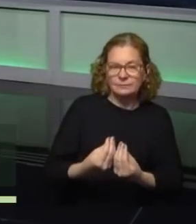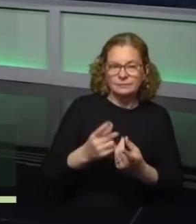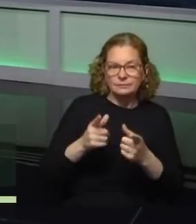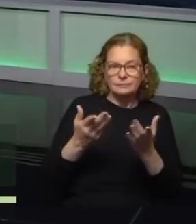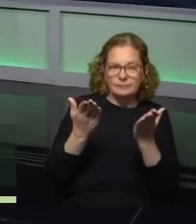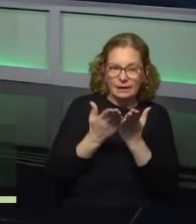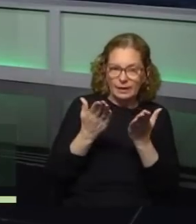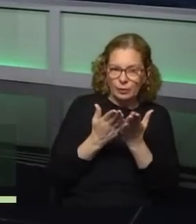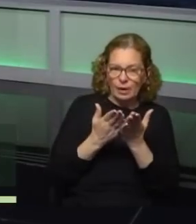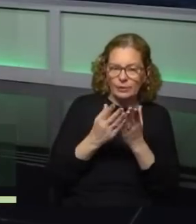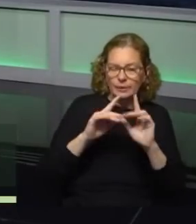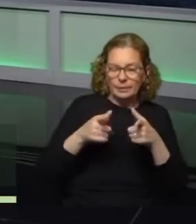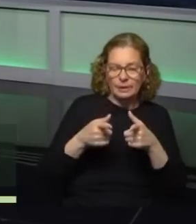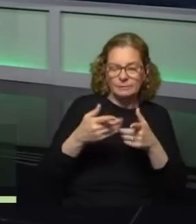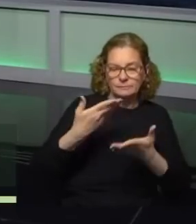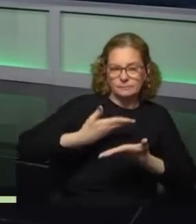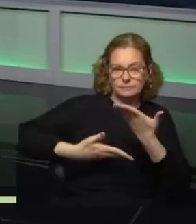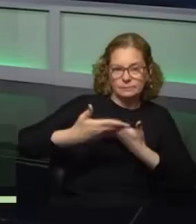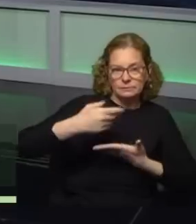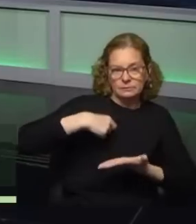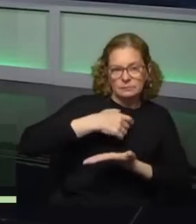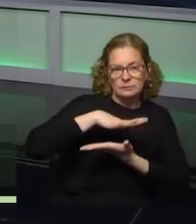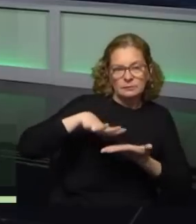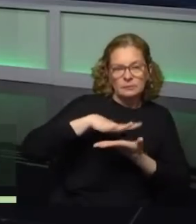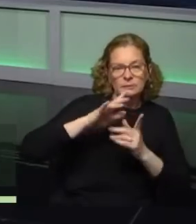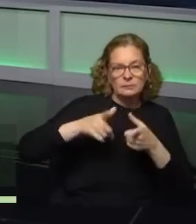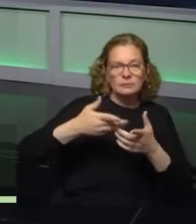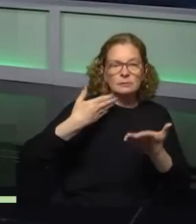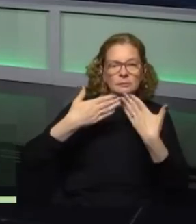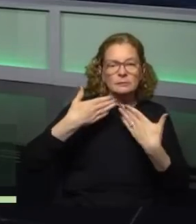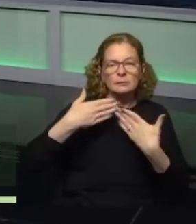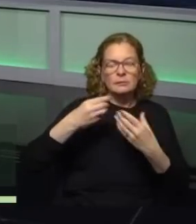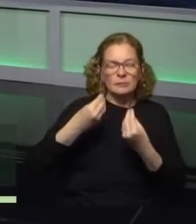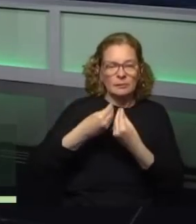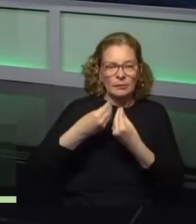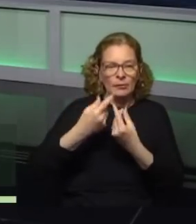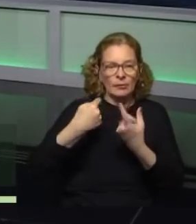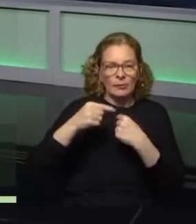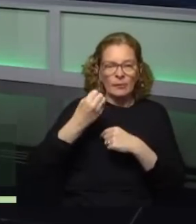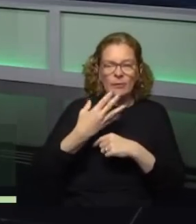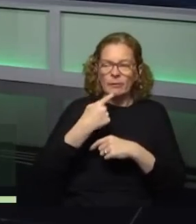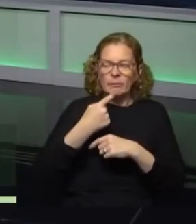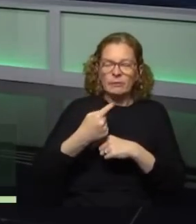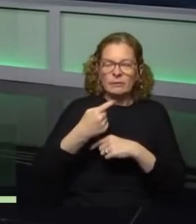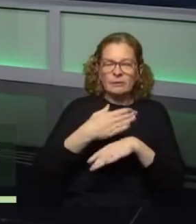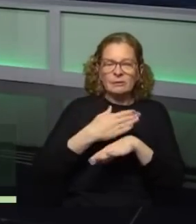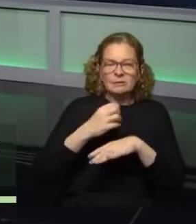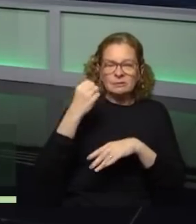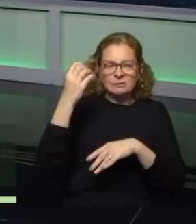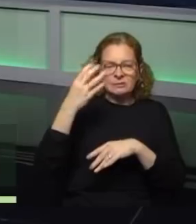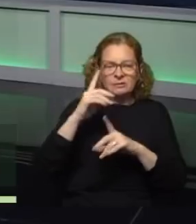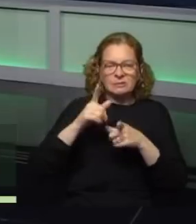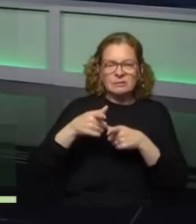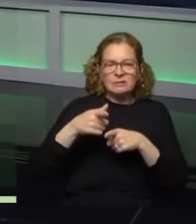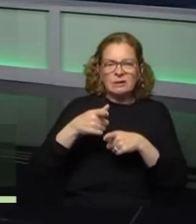estudiada con también participación de la sociedad civil hablamos de la gentrificación pero como dijimos hubo otro seminario también